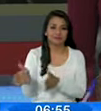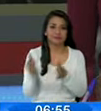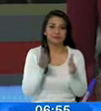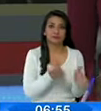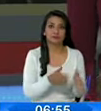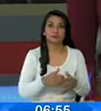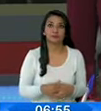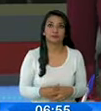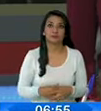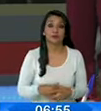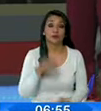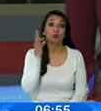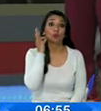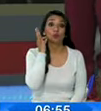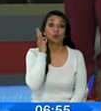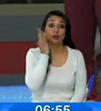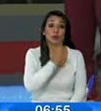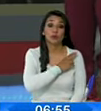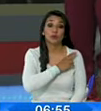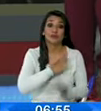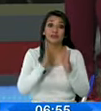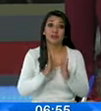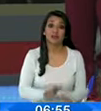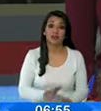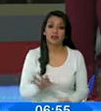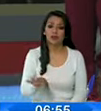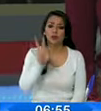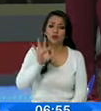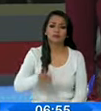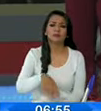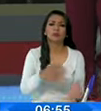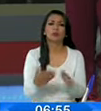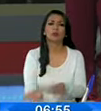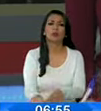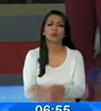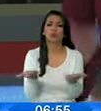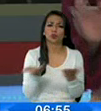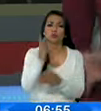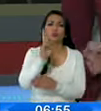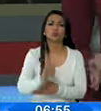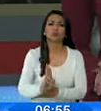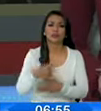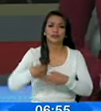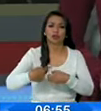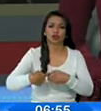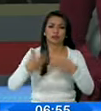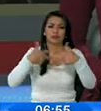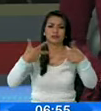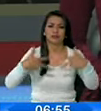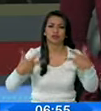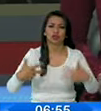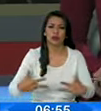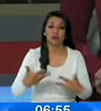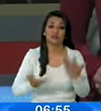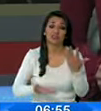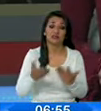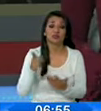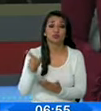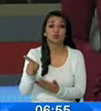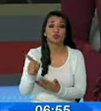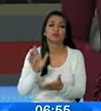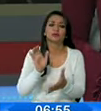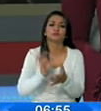El cuerpo de una universitaria fue encontrado al filo de la quebrada del barrio Girón de Chillogallo, en el sur de Quito. Aparentemente se trató de un femicidio. La